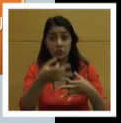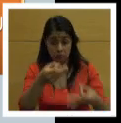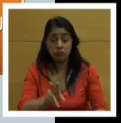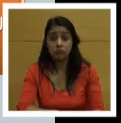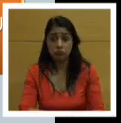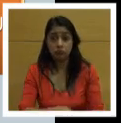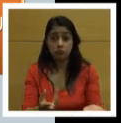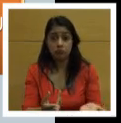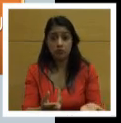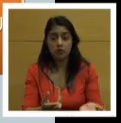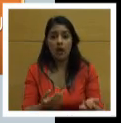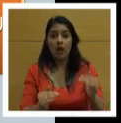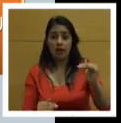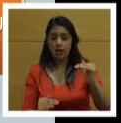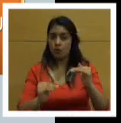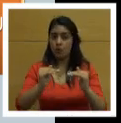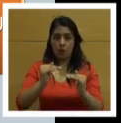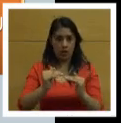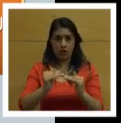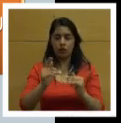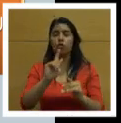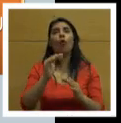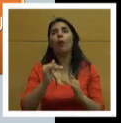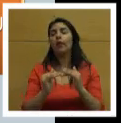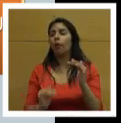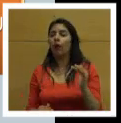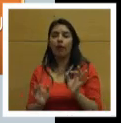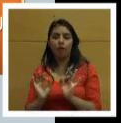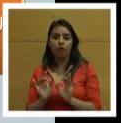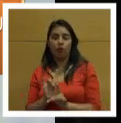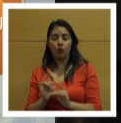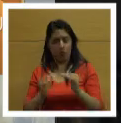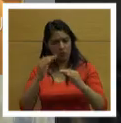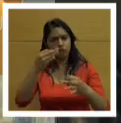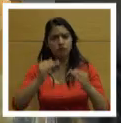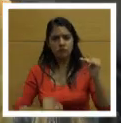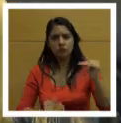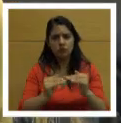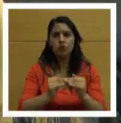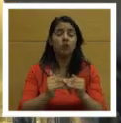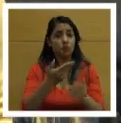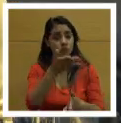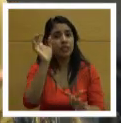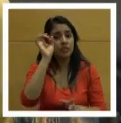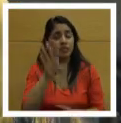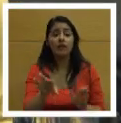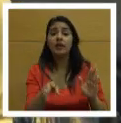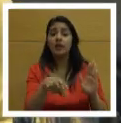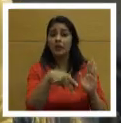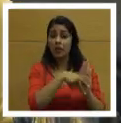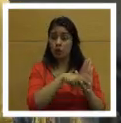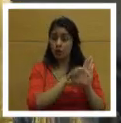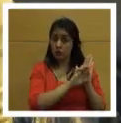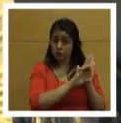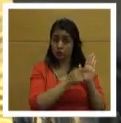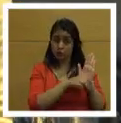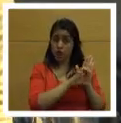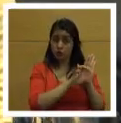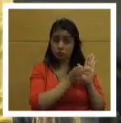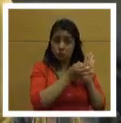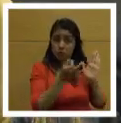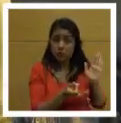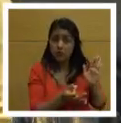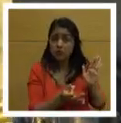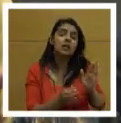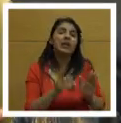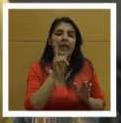la justicia. La igualdad sustantiva, no una igualdad formal, porque como ustedes saben, las normas constitucionales, las normas legales hablan de que tiene